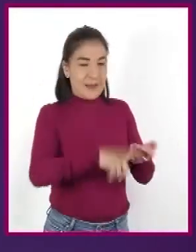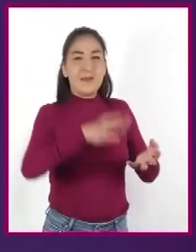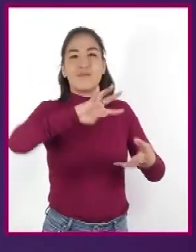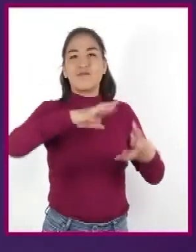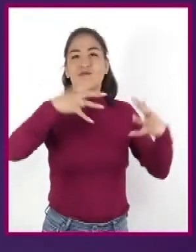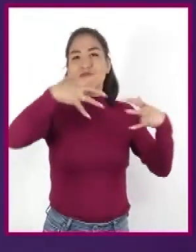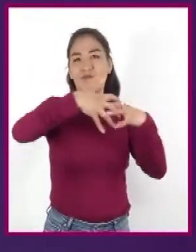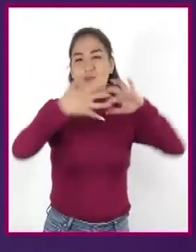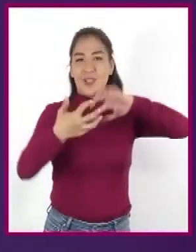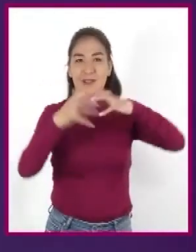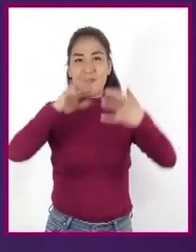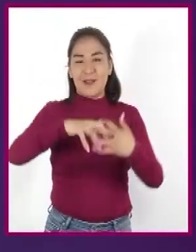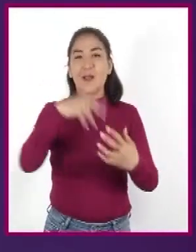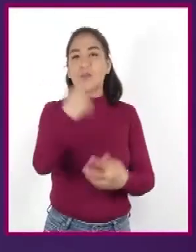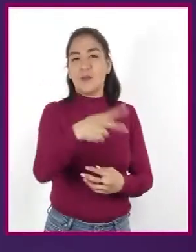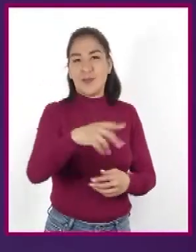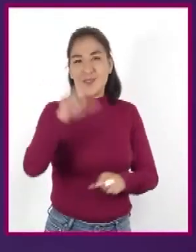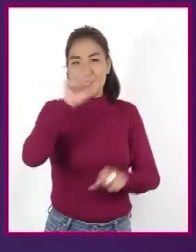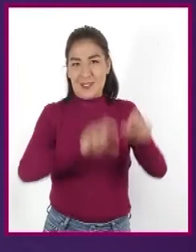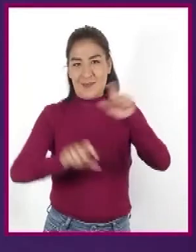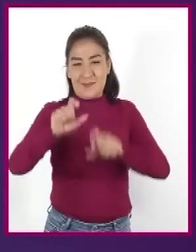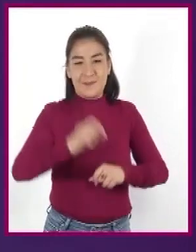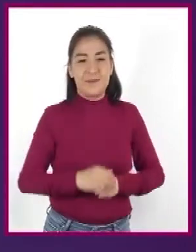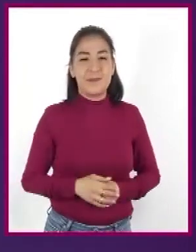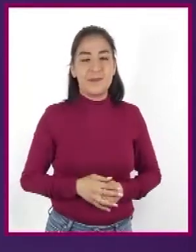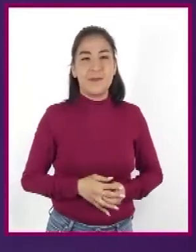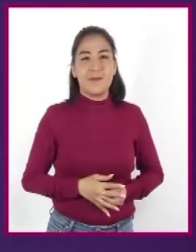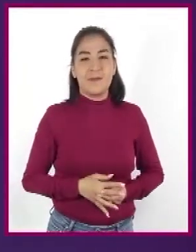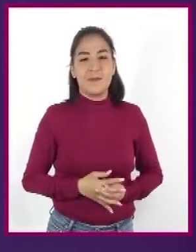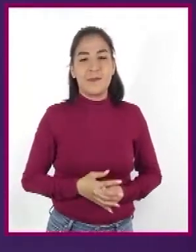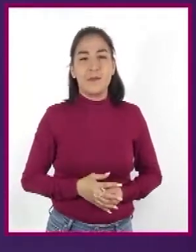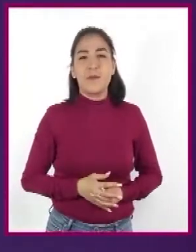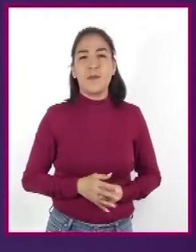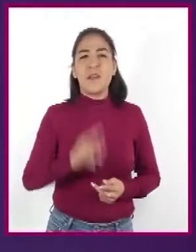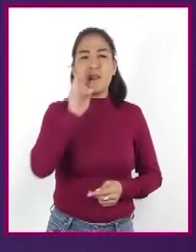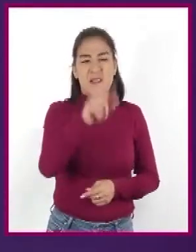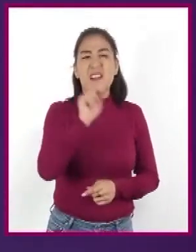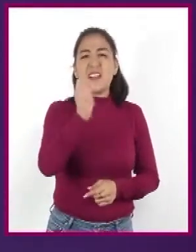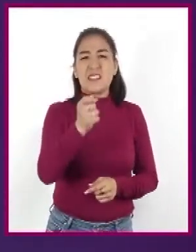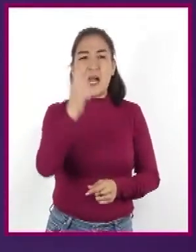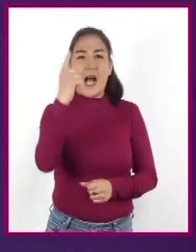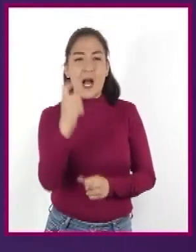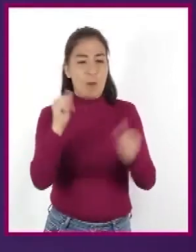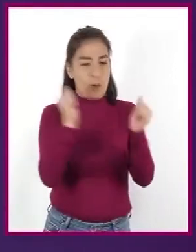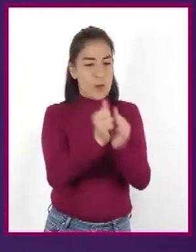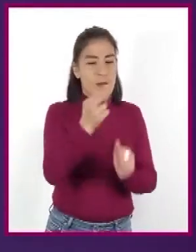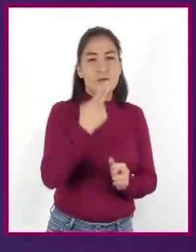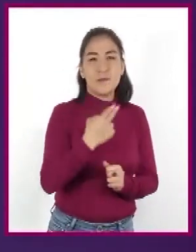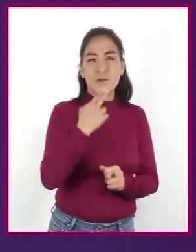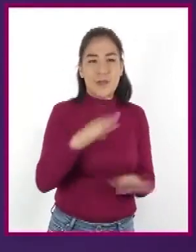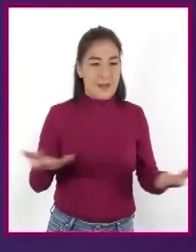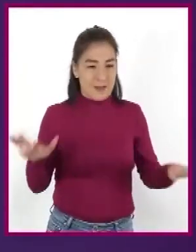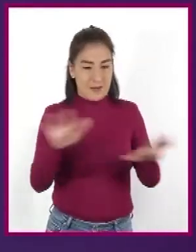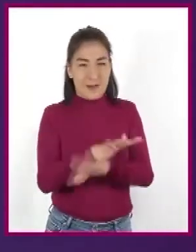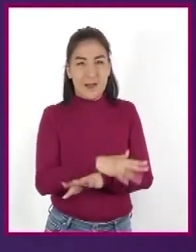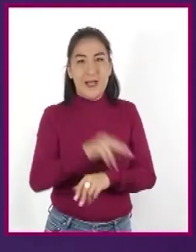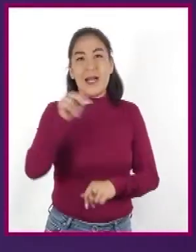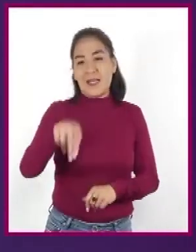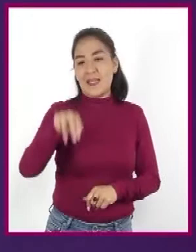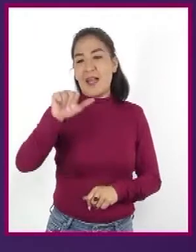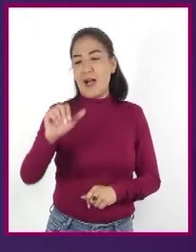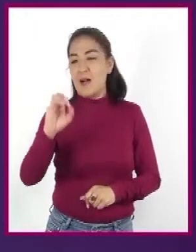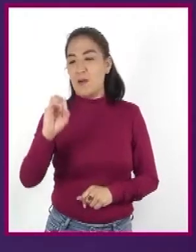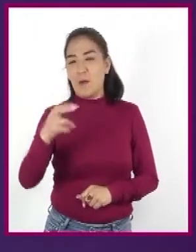químicos. Veamos qué sucede con la disolución de agua con azúcar e hidróxido de sodio, NaOH,